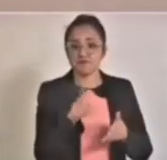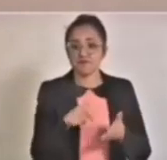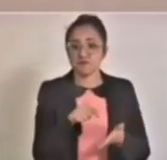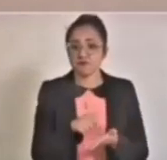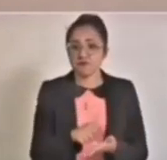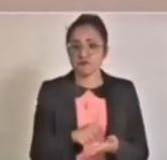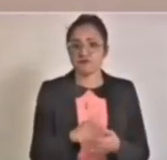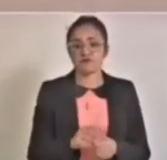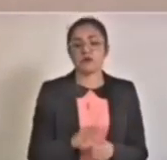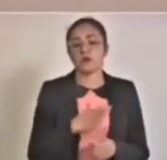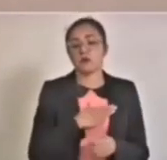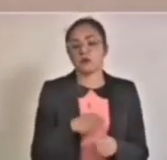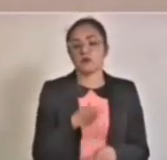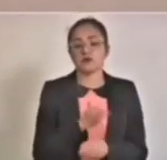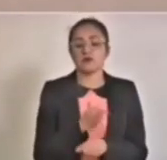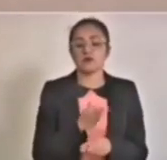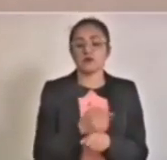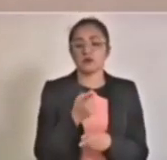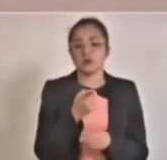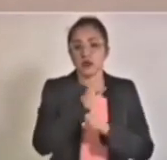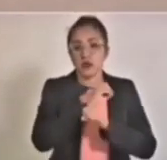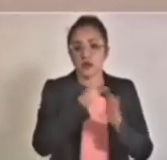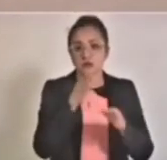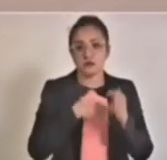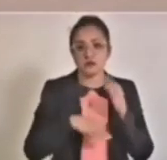Y bueno, que quede claro que es una apertura,